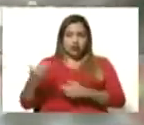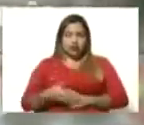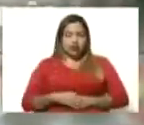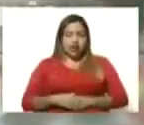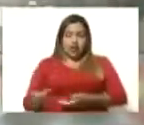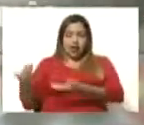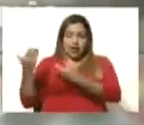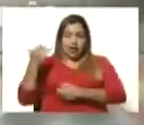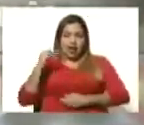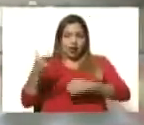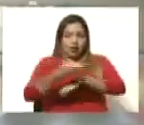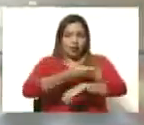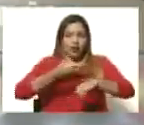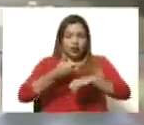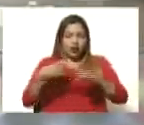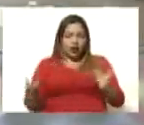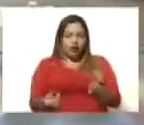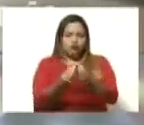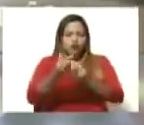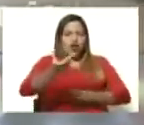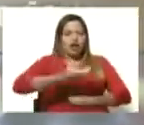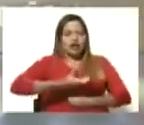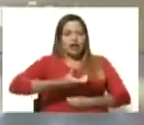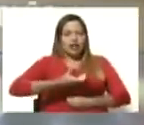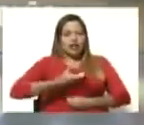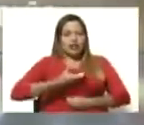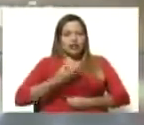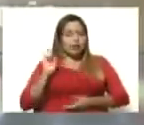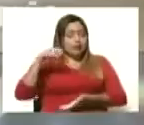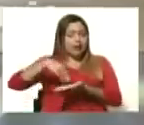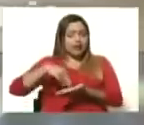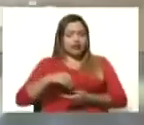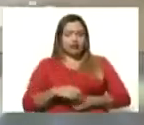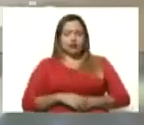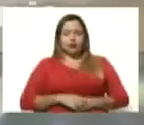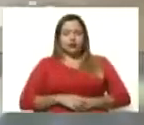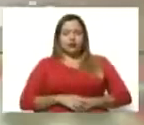Carpio junto al alcalde de Maracay.